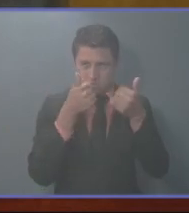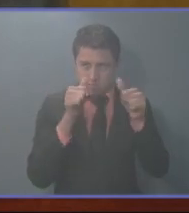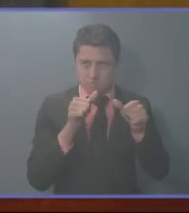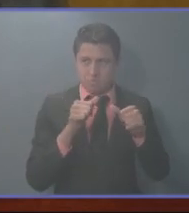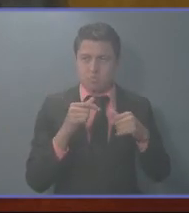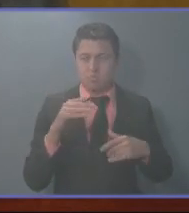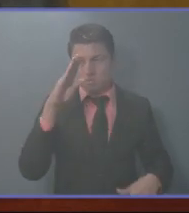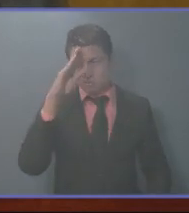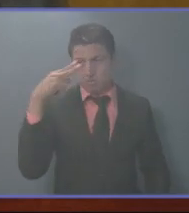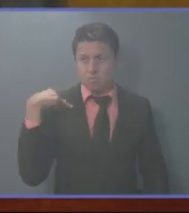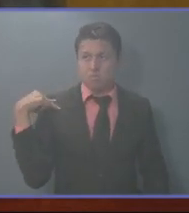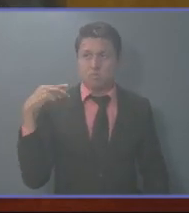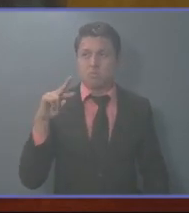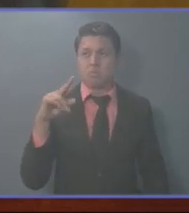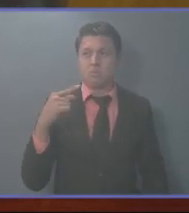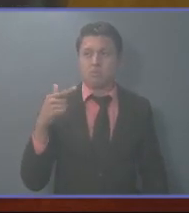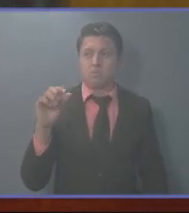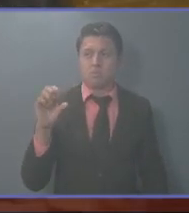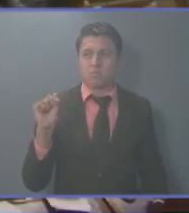Palabra del general.